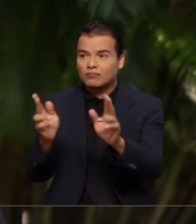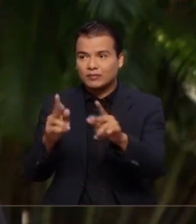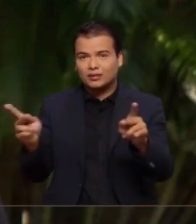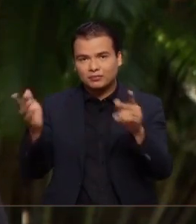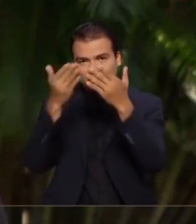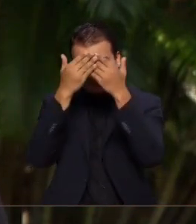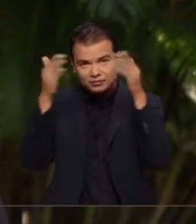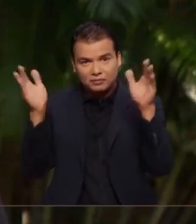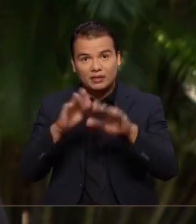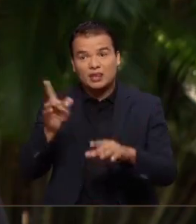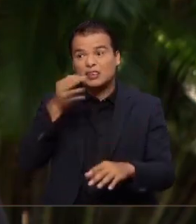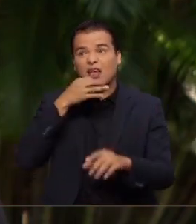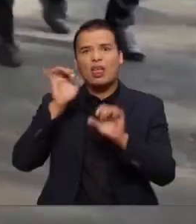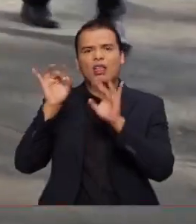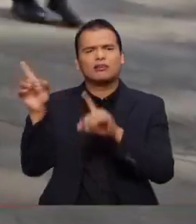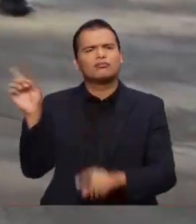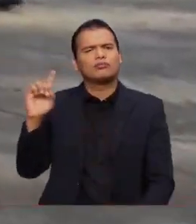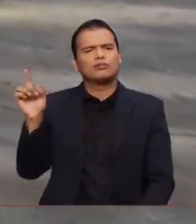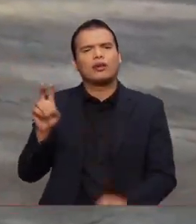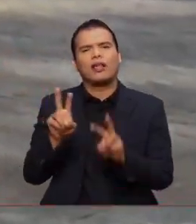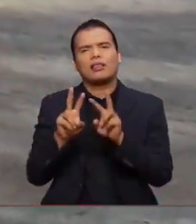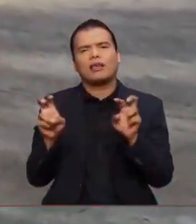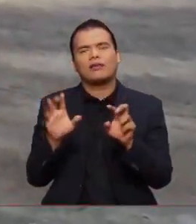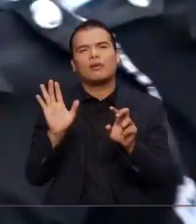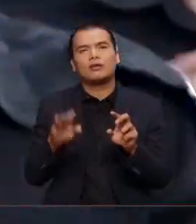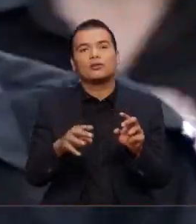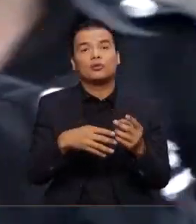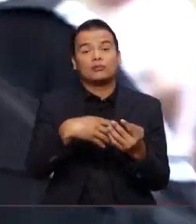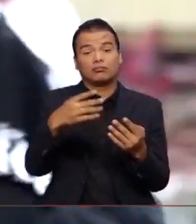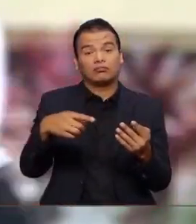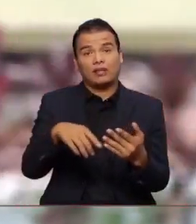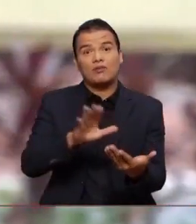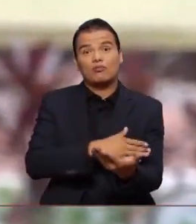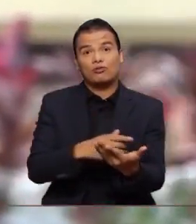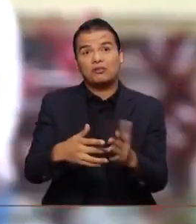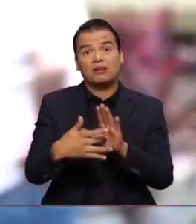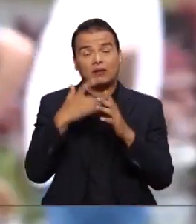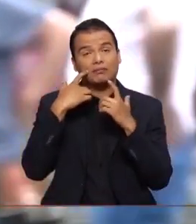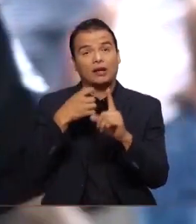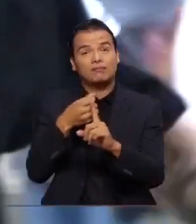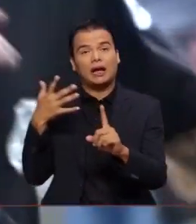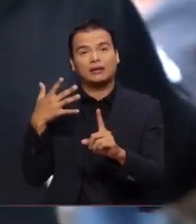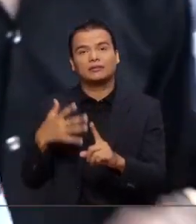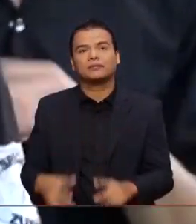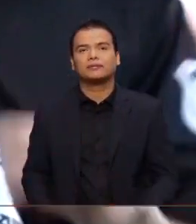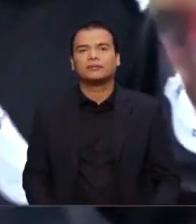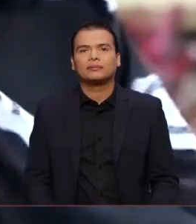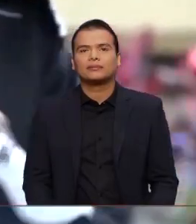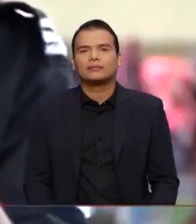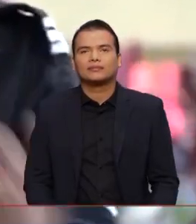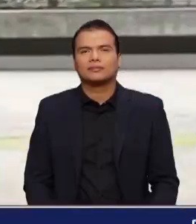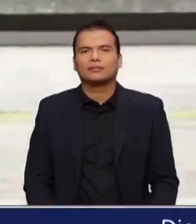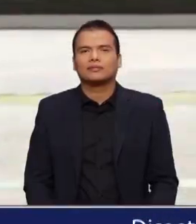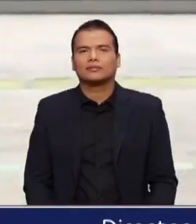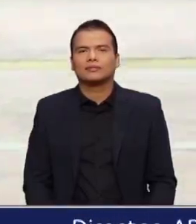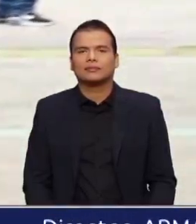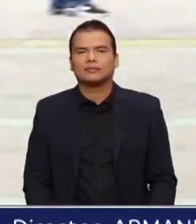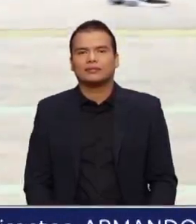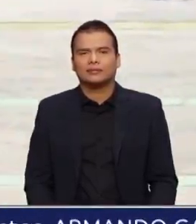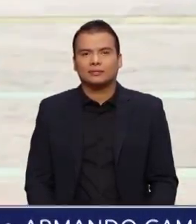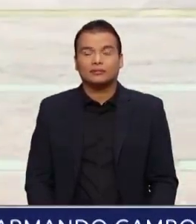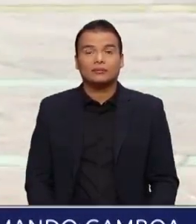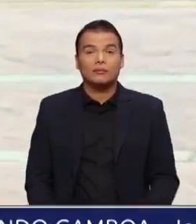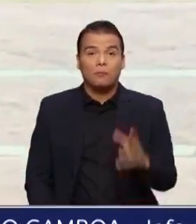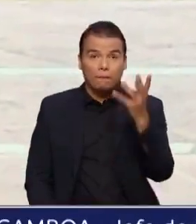es un tema homofóbico, pero es un tema con una letra con mucho sentido. Estoy atrapado de mis emociones y mis sentimientos.